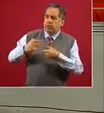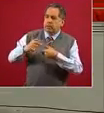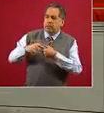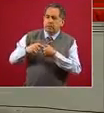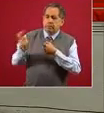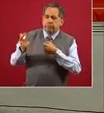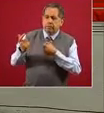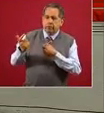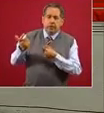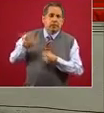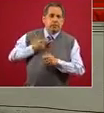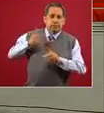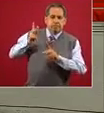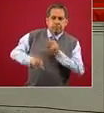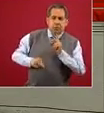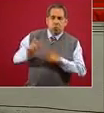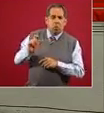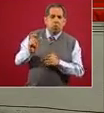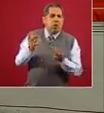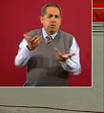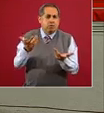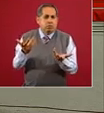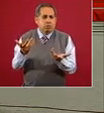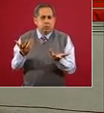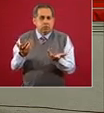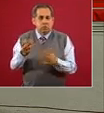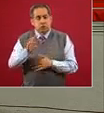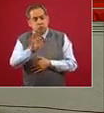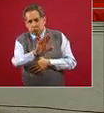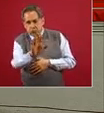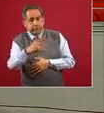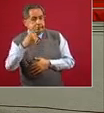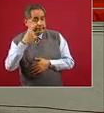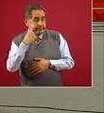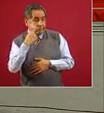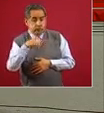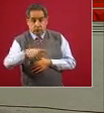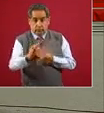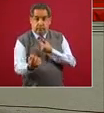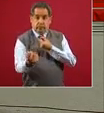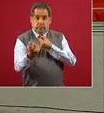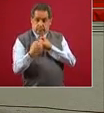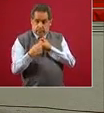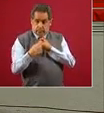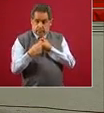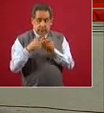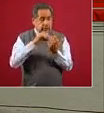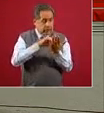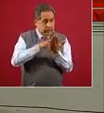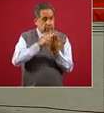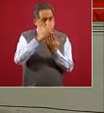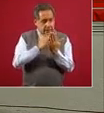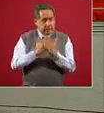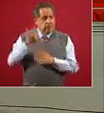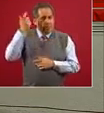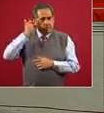muy importante. Una vez que tienen acceso a este programa, a esta